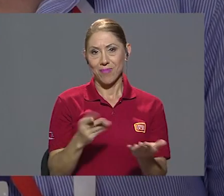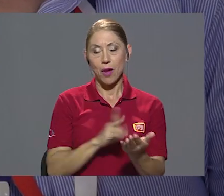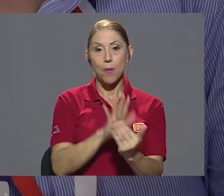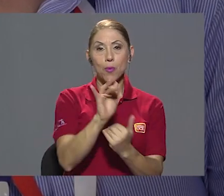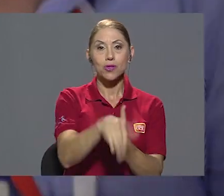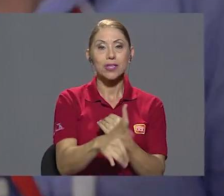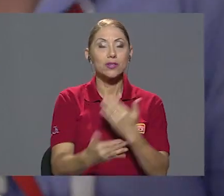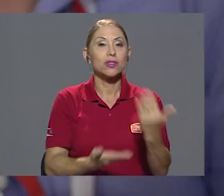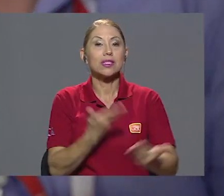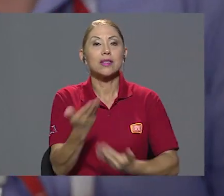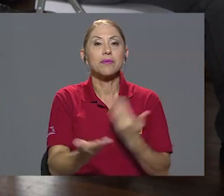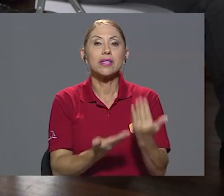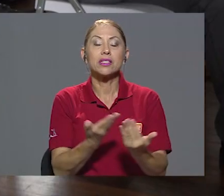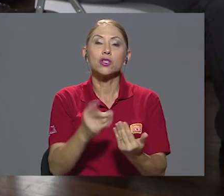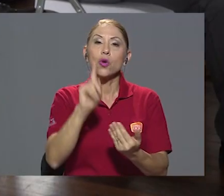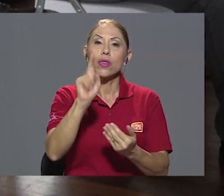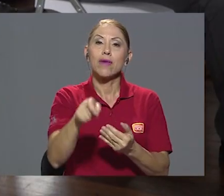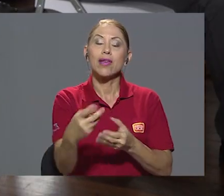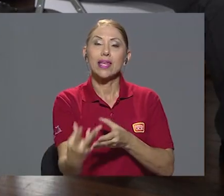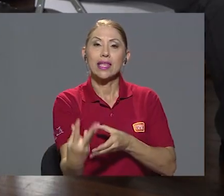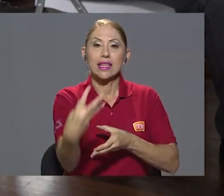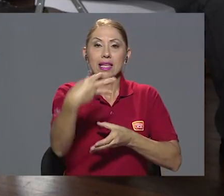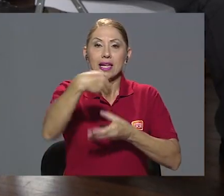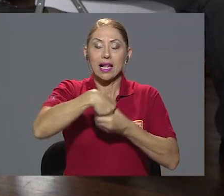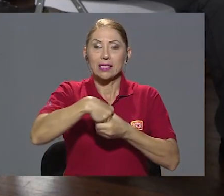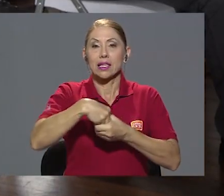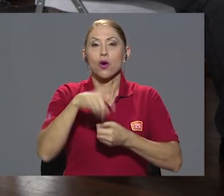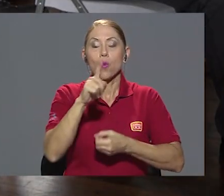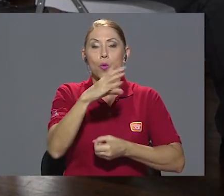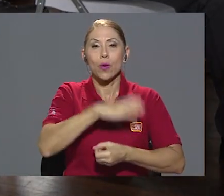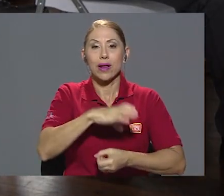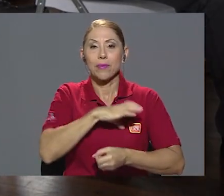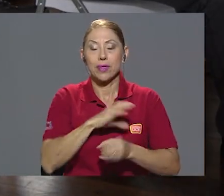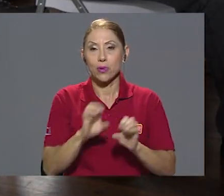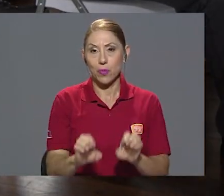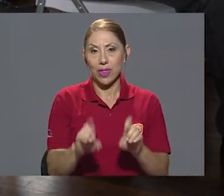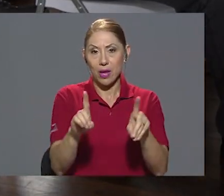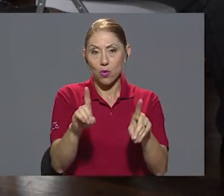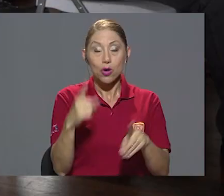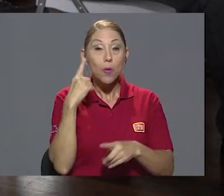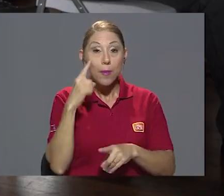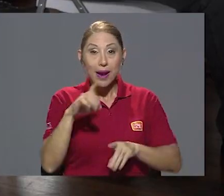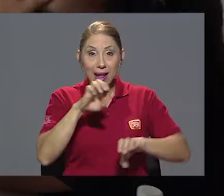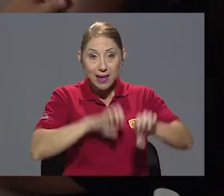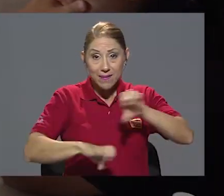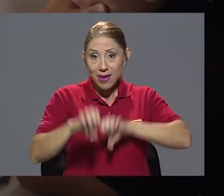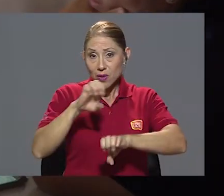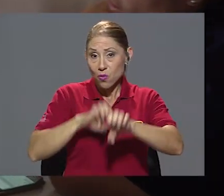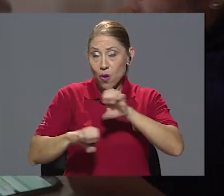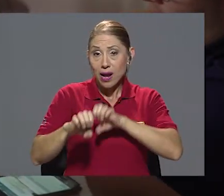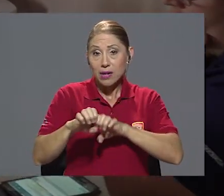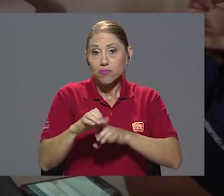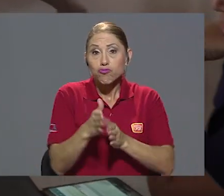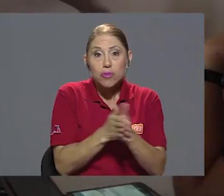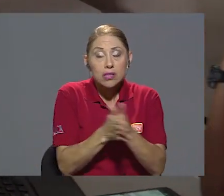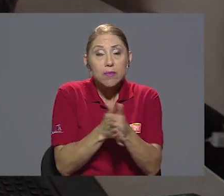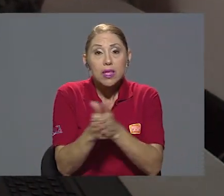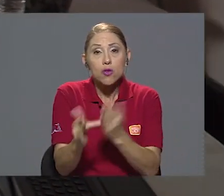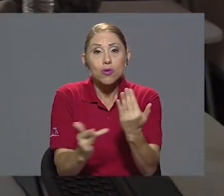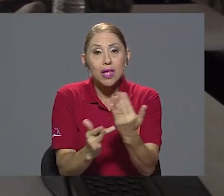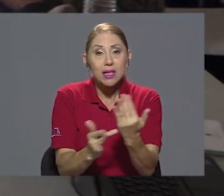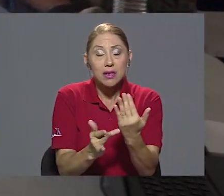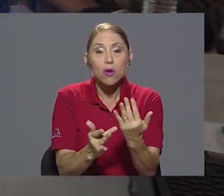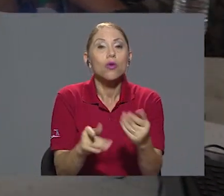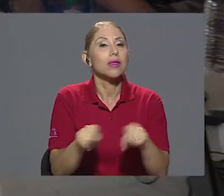servicio se integren como un elemento pedagógico donde se puede evaluar no solamente el desempeño técnico de los estudiantes en un